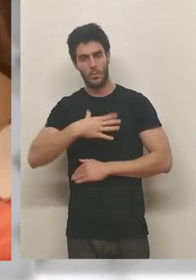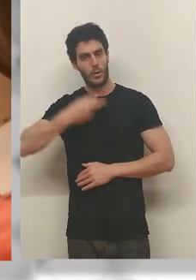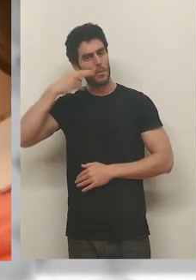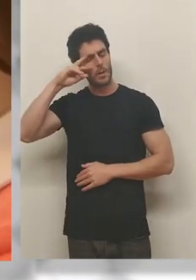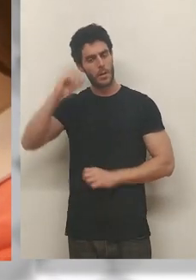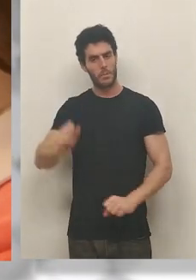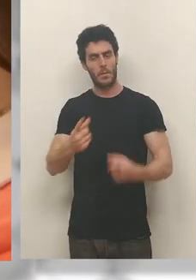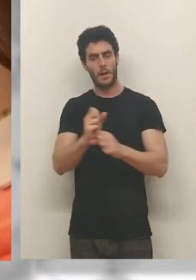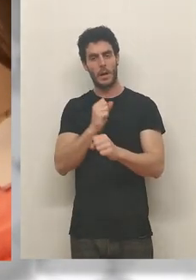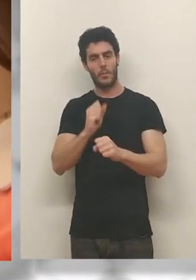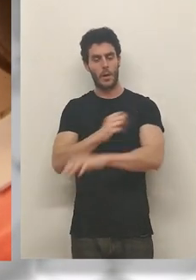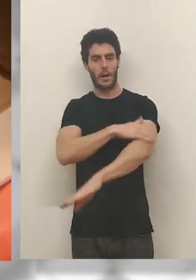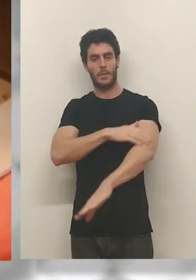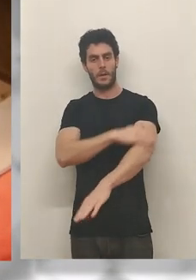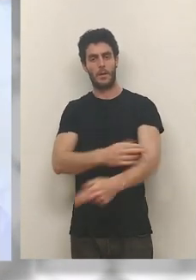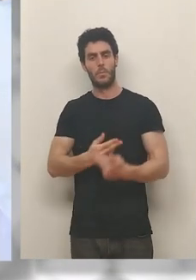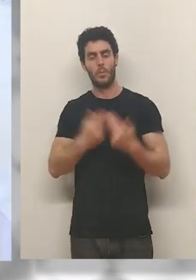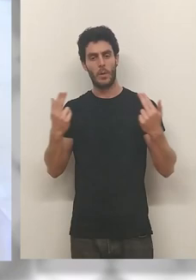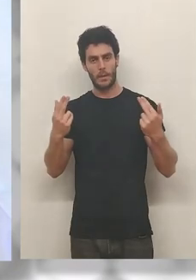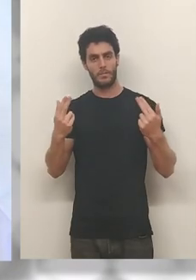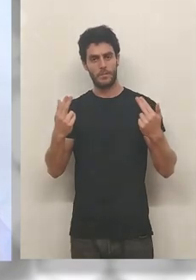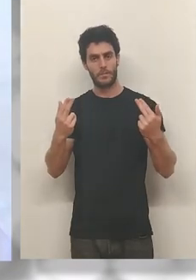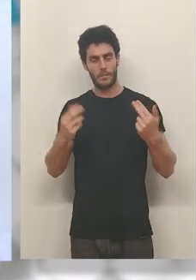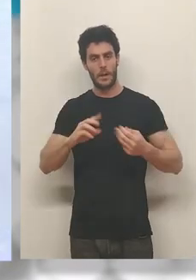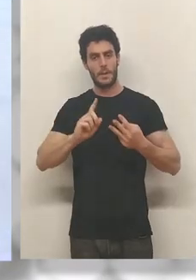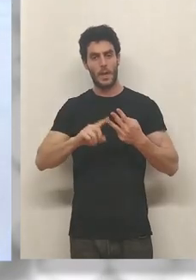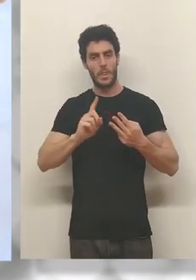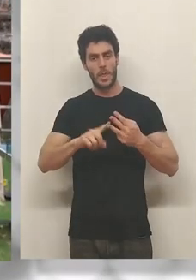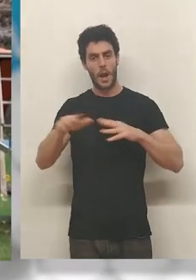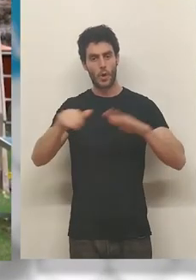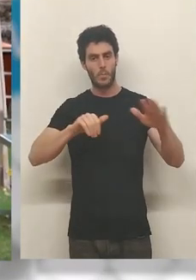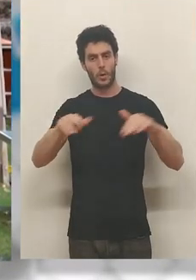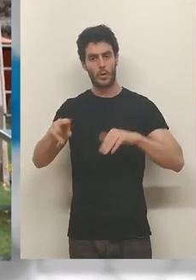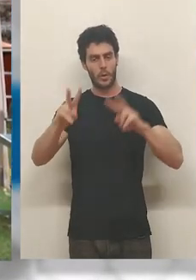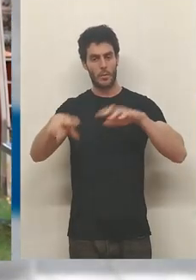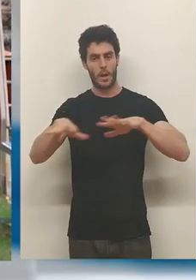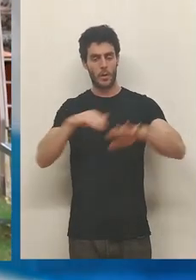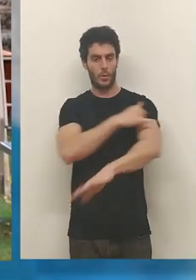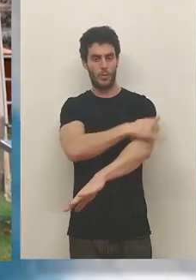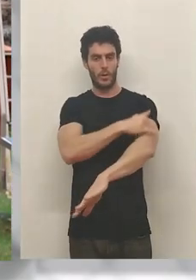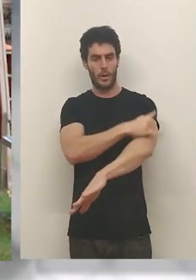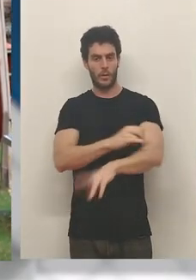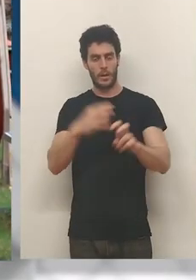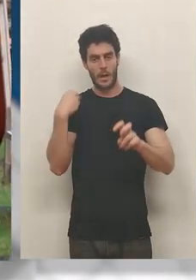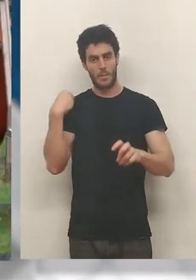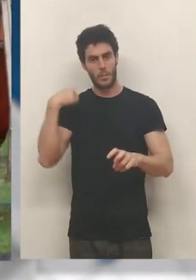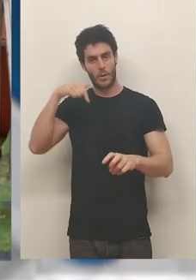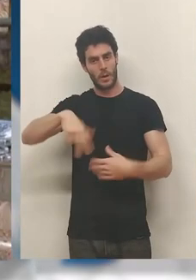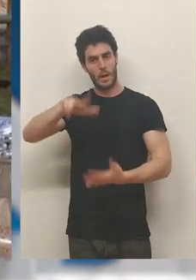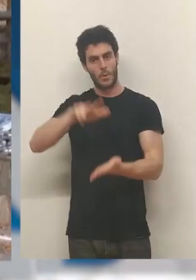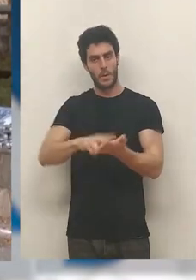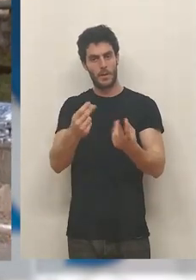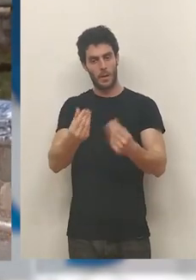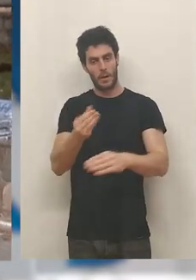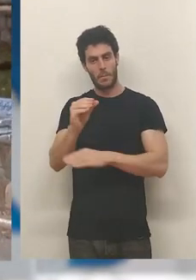podrán tener su primera experiencia laboral en las administraciones públicas. Es la tercera convocatoria de esta acción del Gobierno de La Rioja